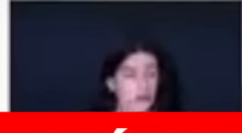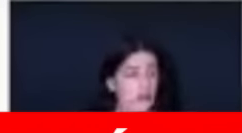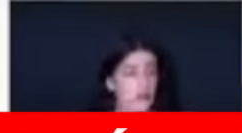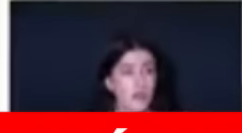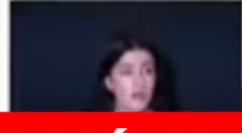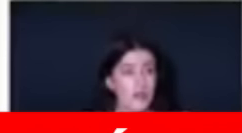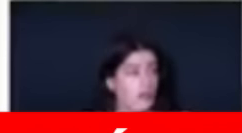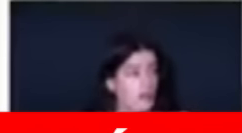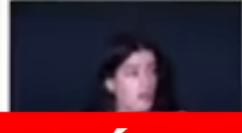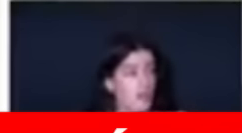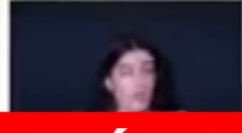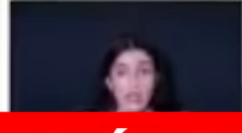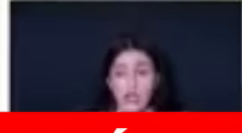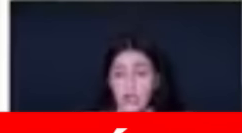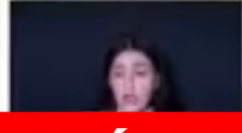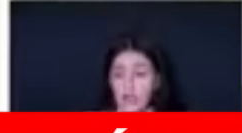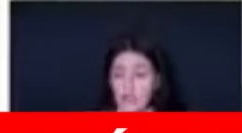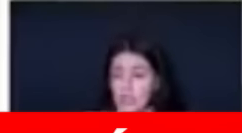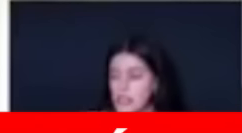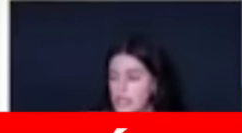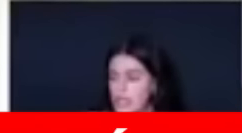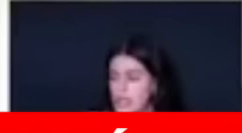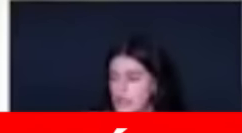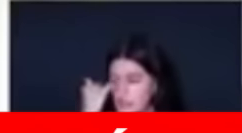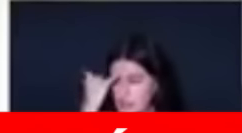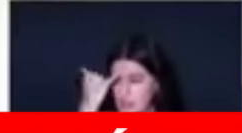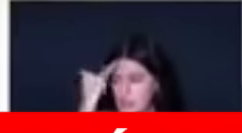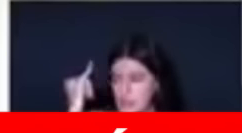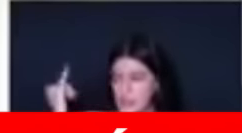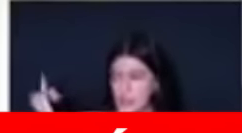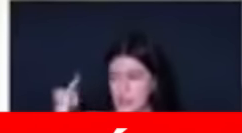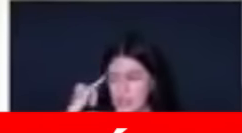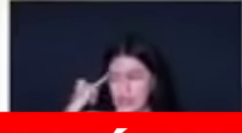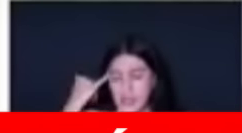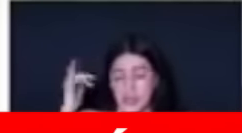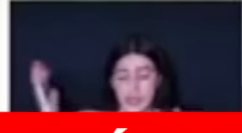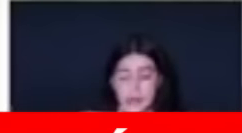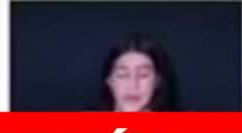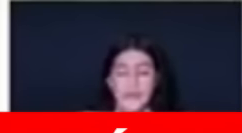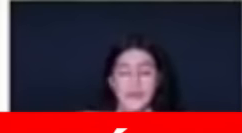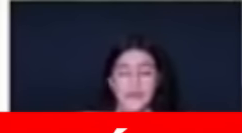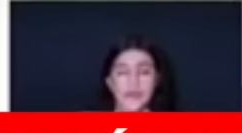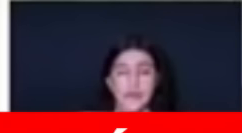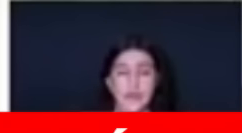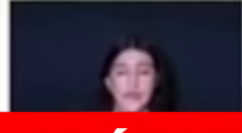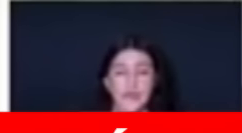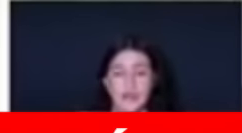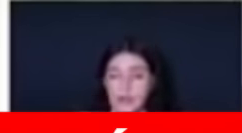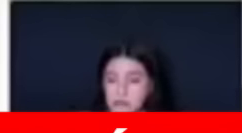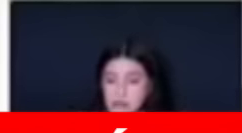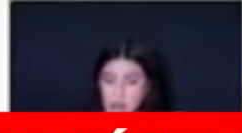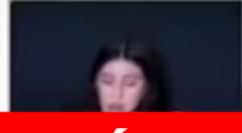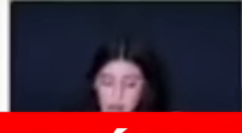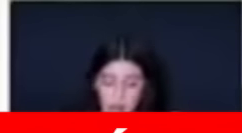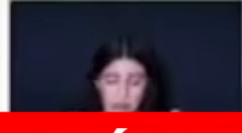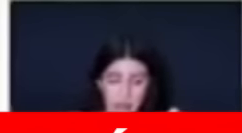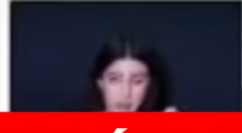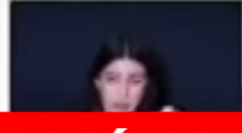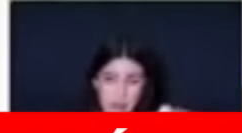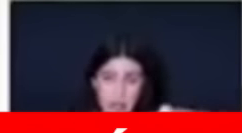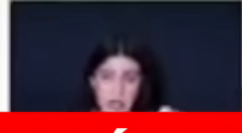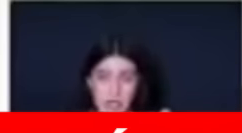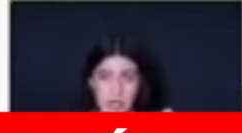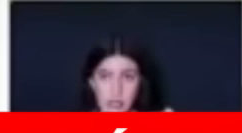comunidades indígenas, los más indefensos de este país, son obligados a